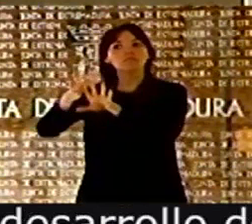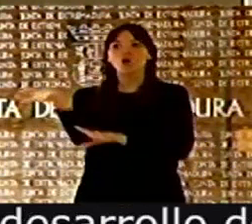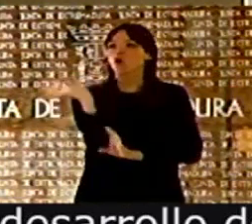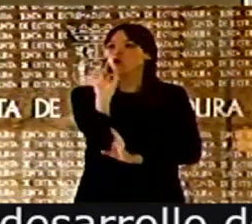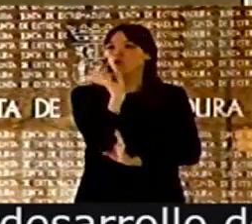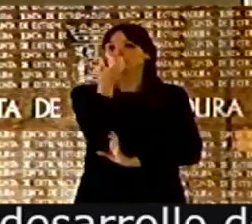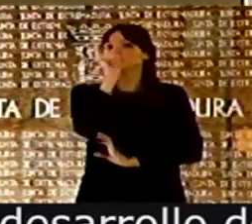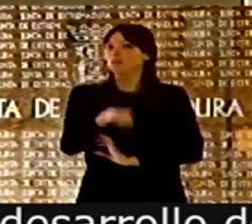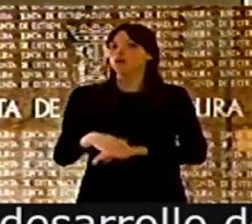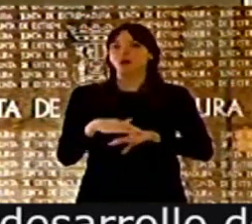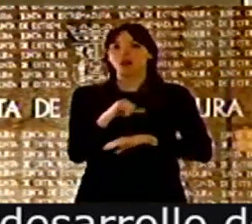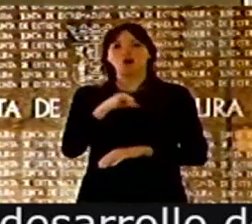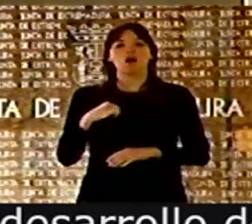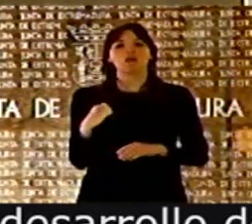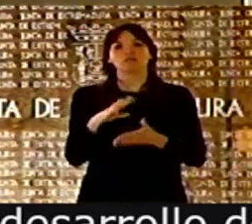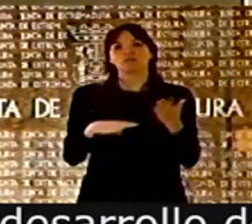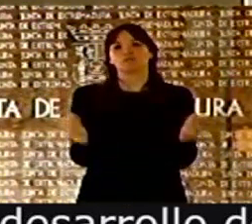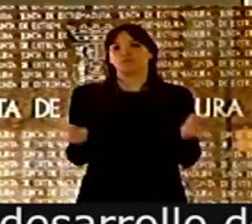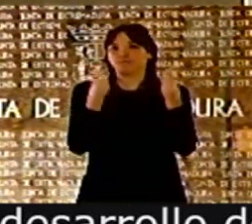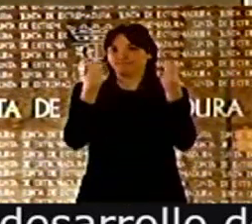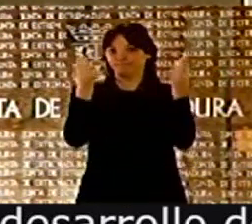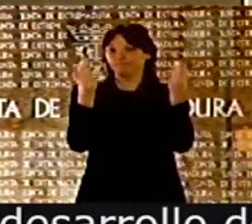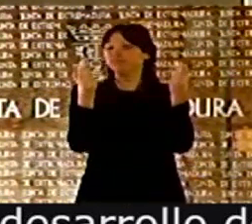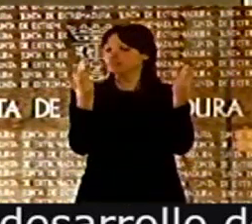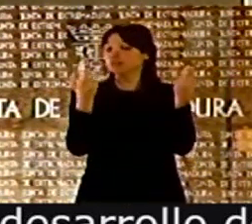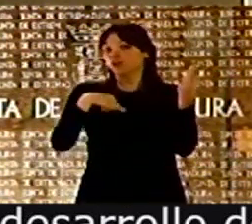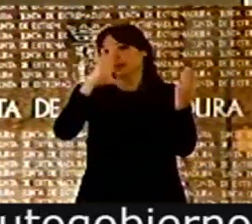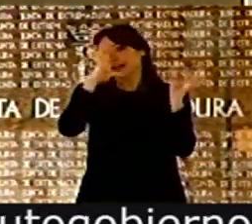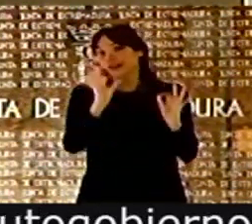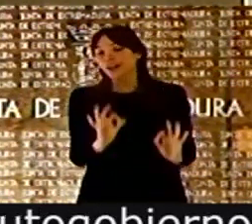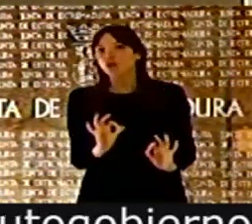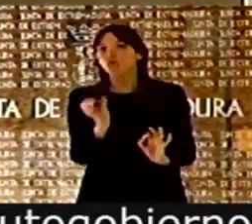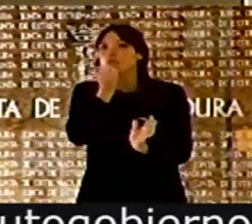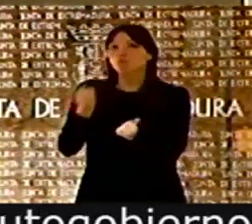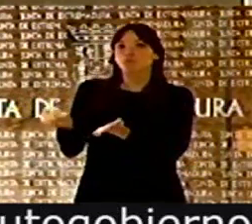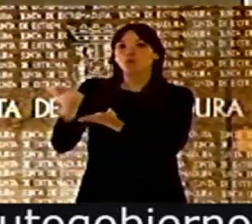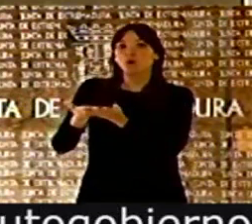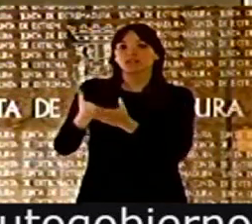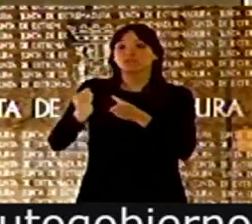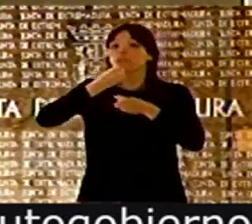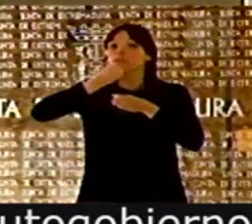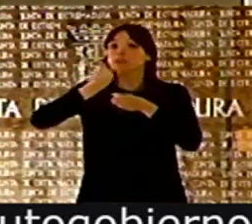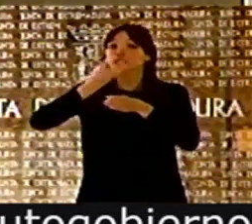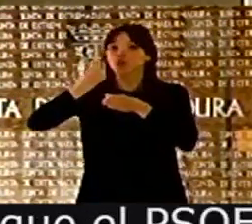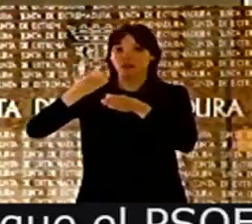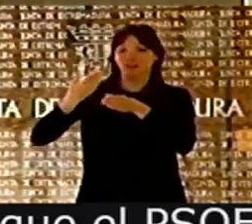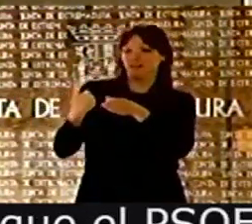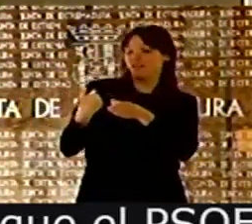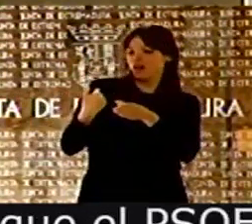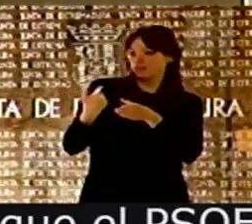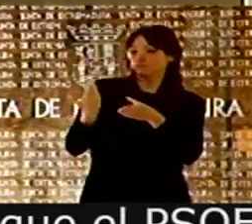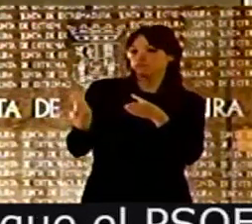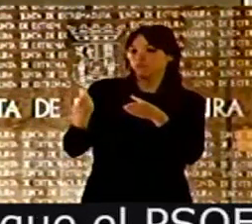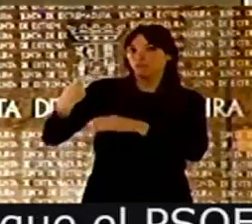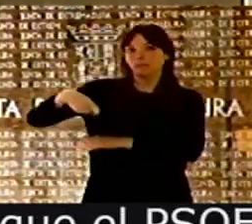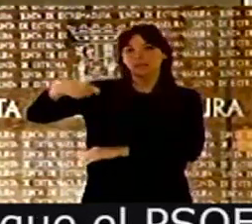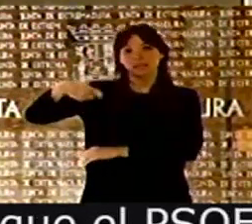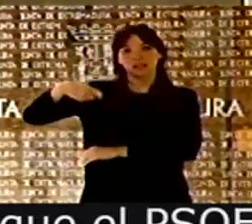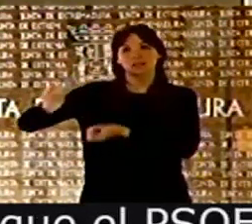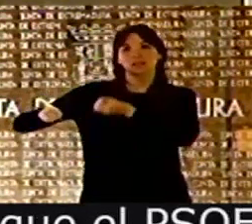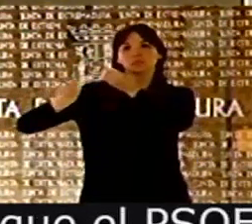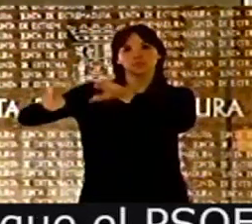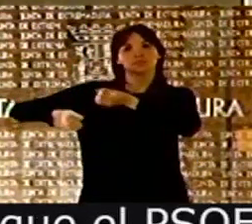para un mayor autogobierno. En cualquier caso, yo creo que la propuesta que el PSOE tiene, que ayer el presidente ponía de